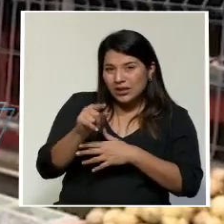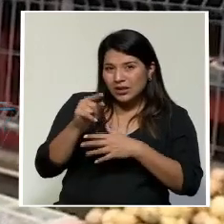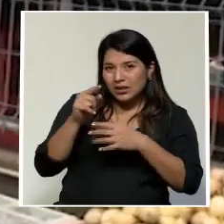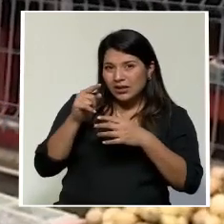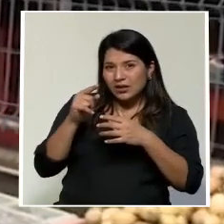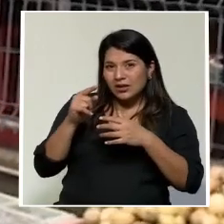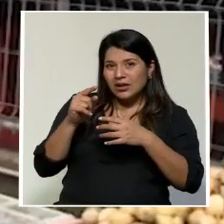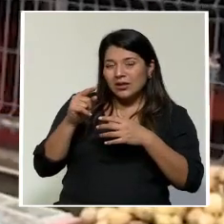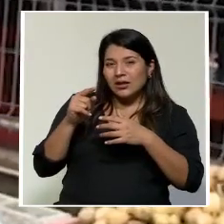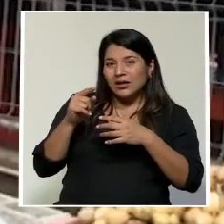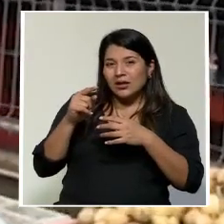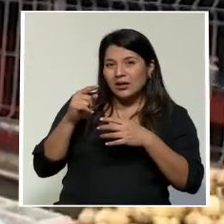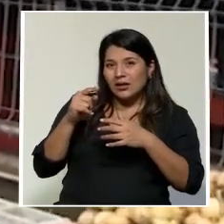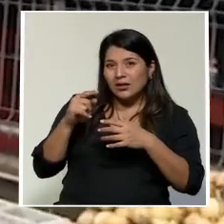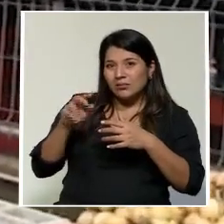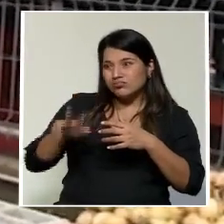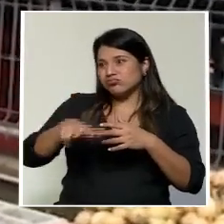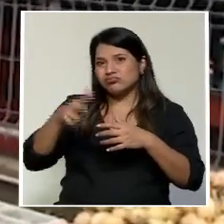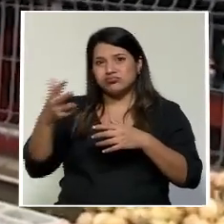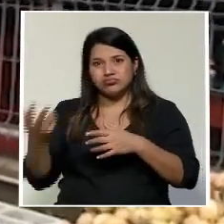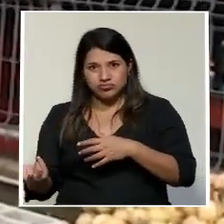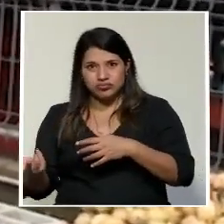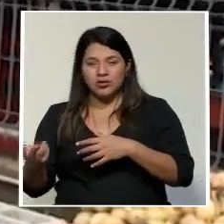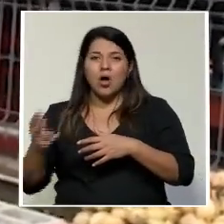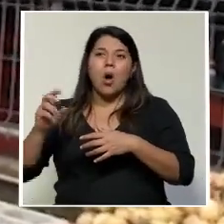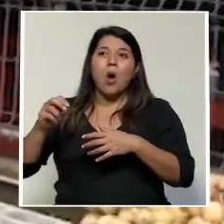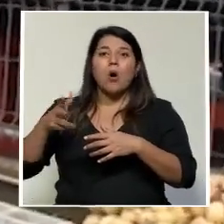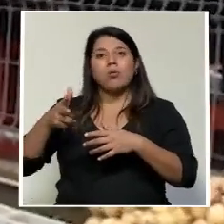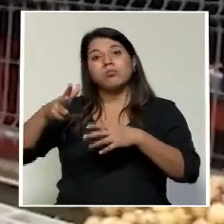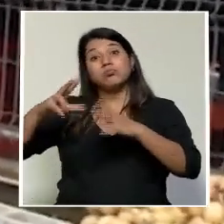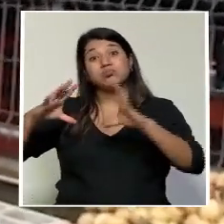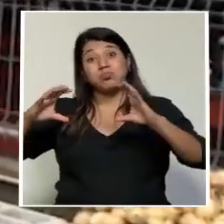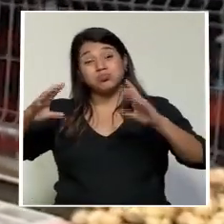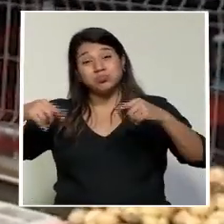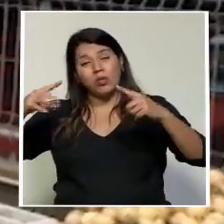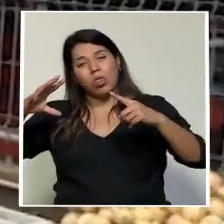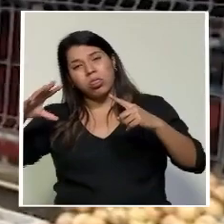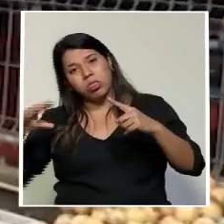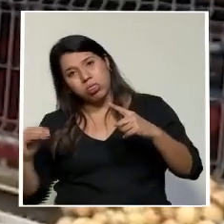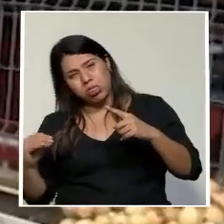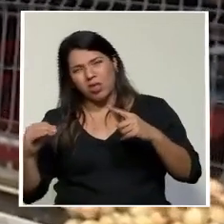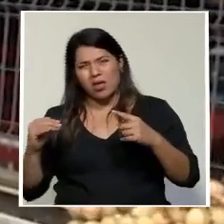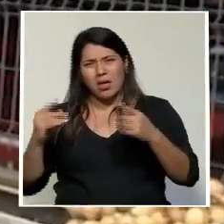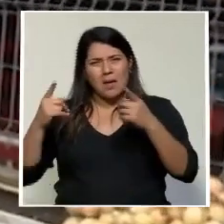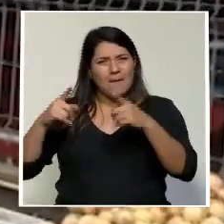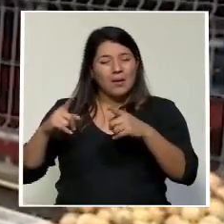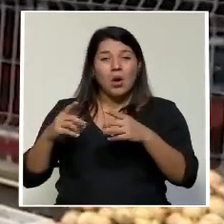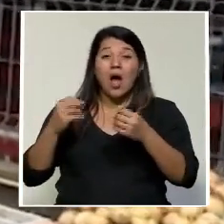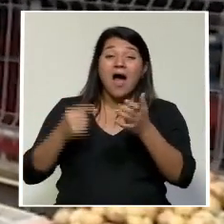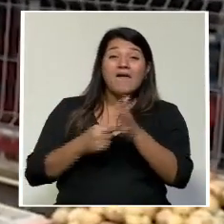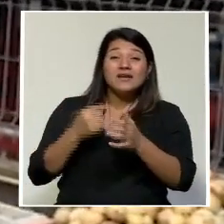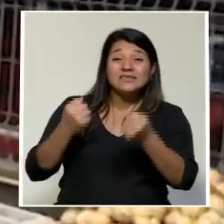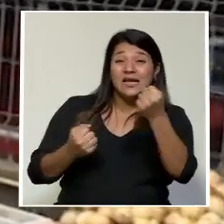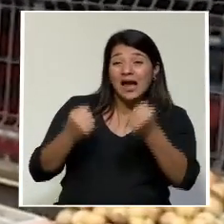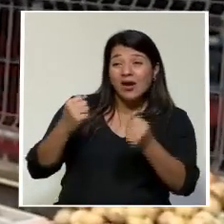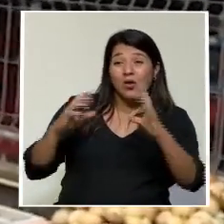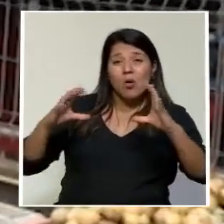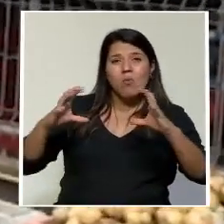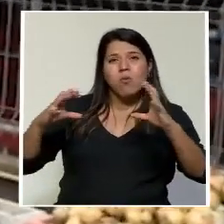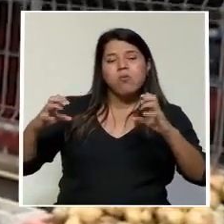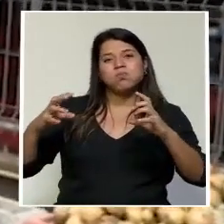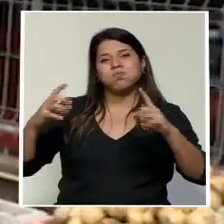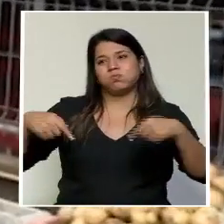la calle, ese accidente fijo, volconazo, llantas estalladas, un montón de cosas, carritos con los aros desbaratados y